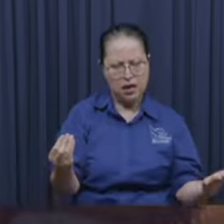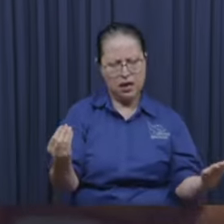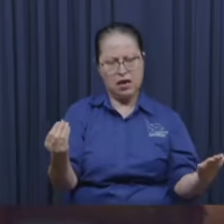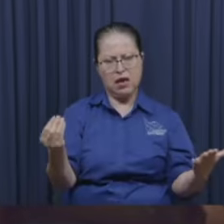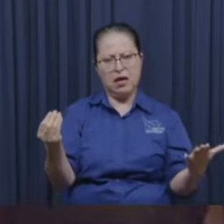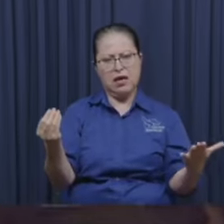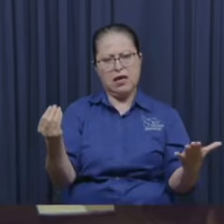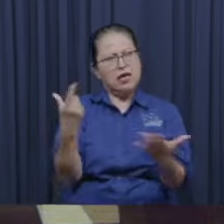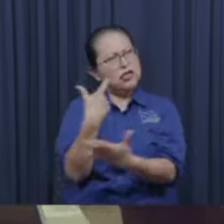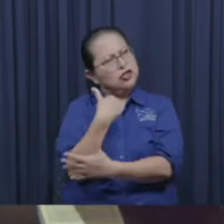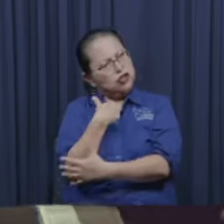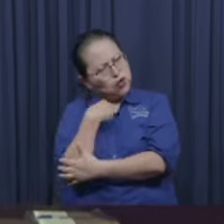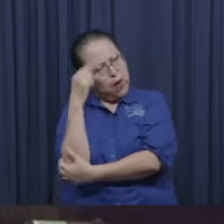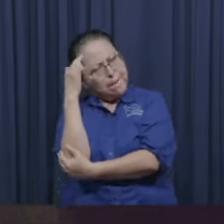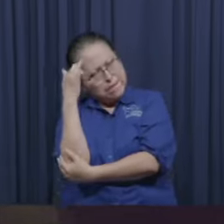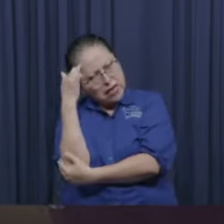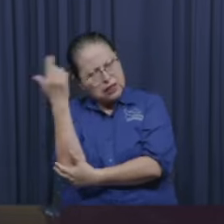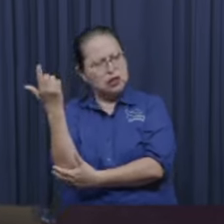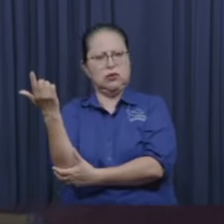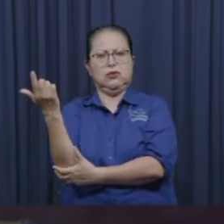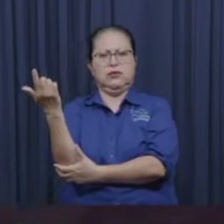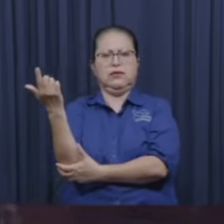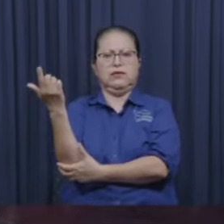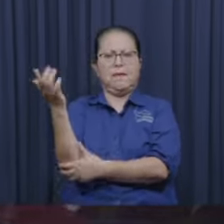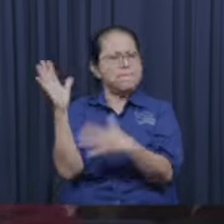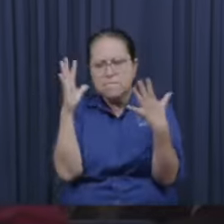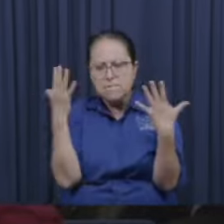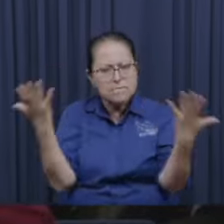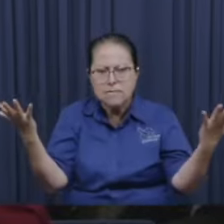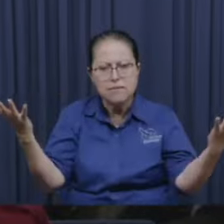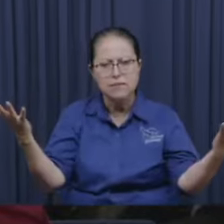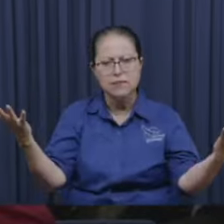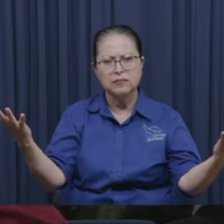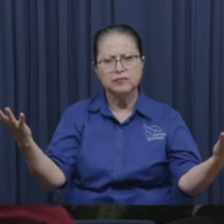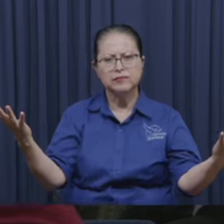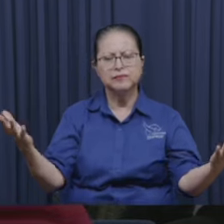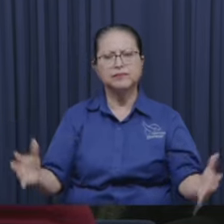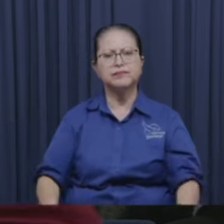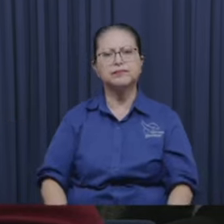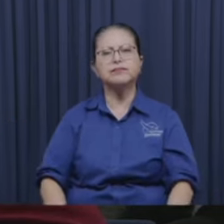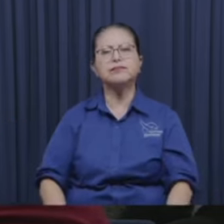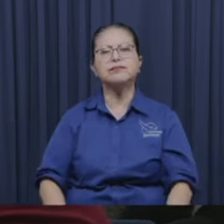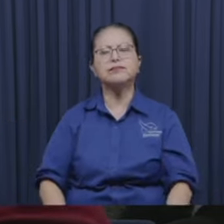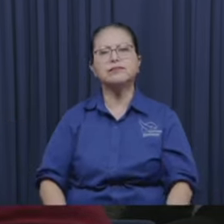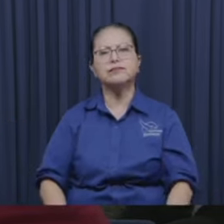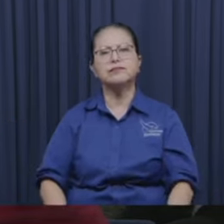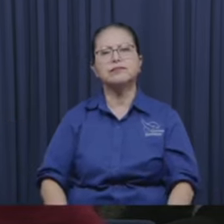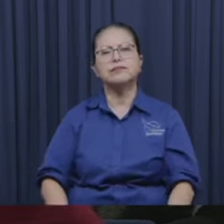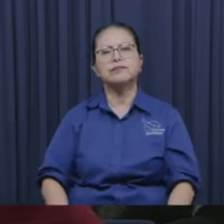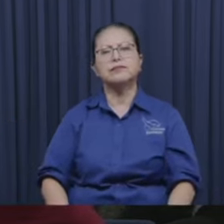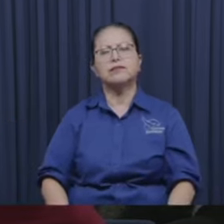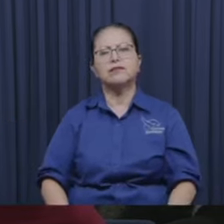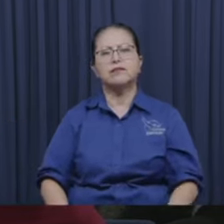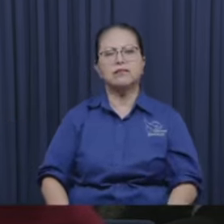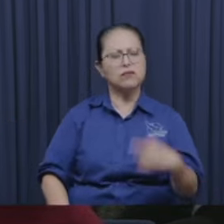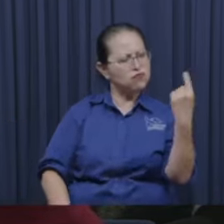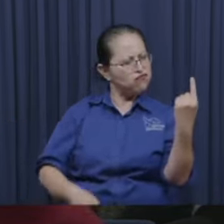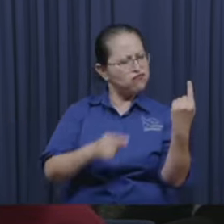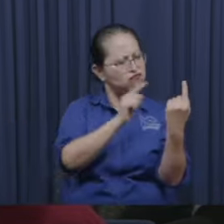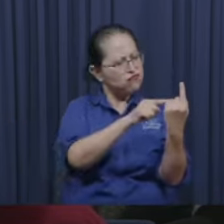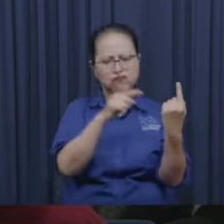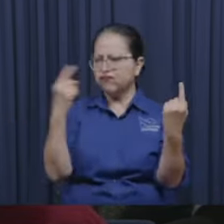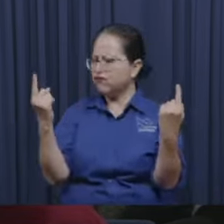surgen a mí este tipo de de de cuestionamientos que Sergio le hace a Guillermo